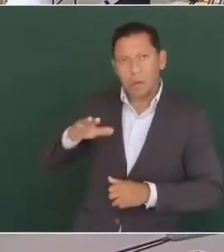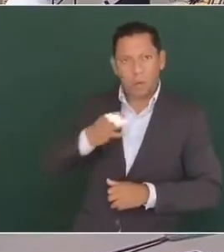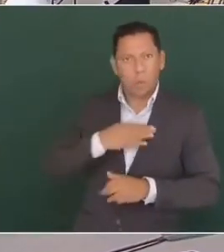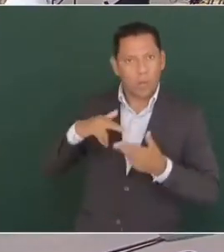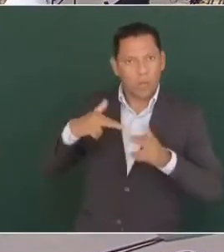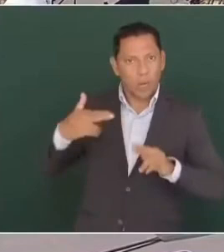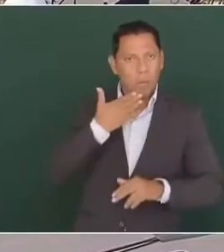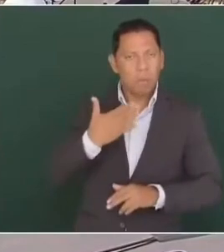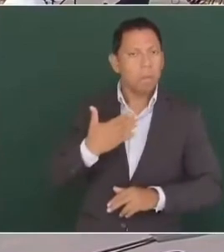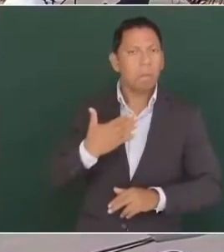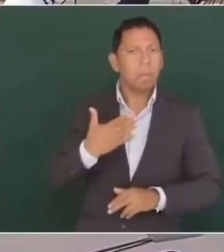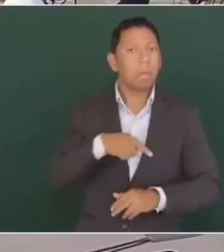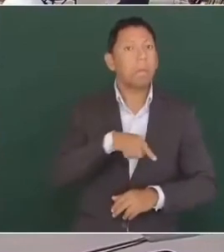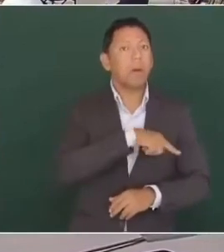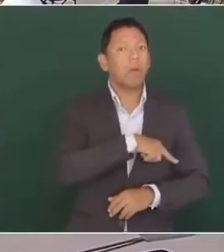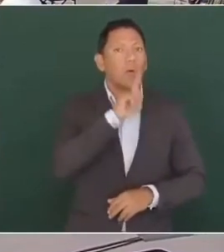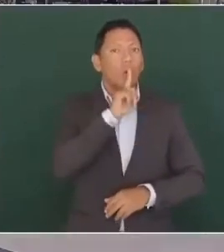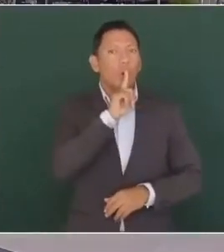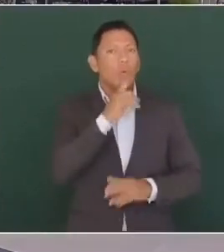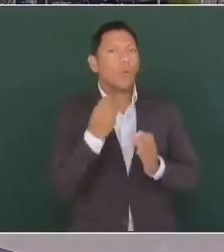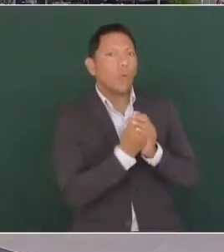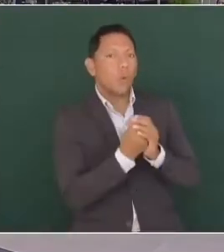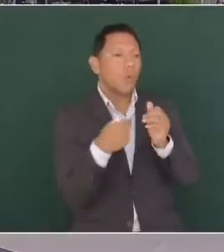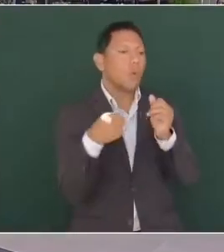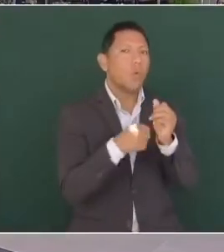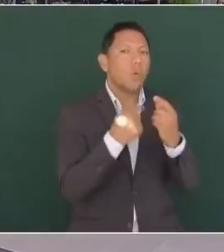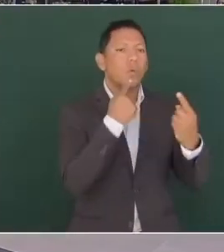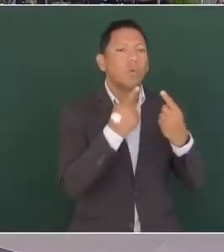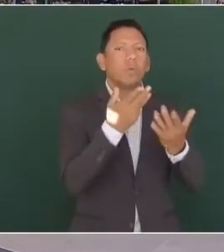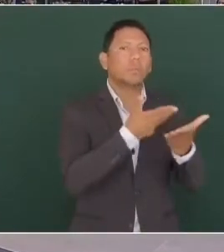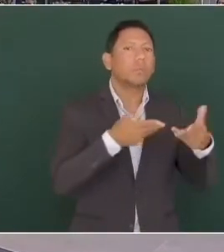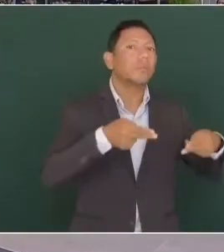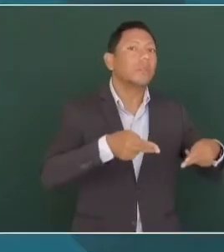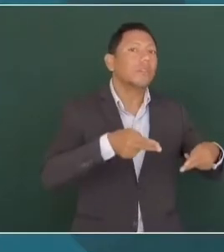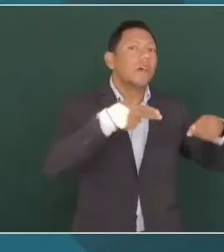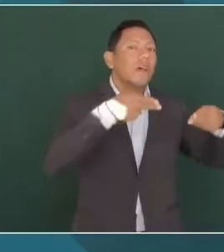pues recurren a trampas,